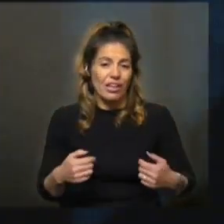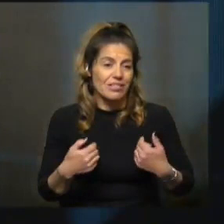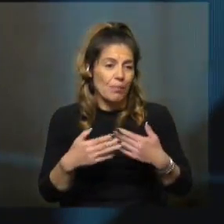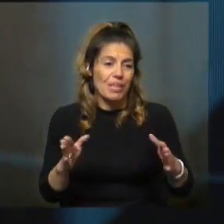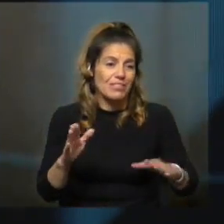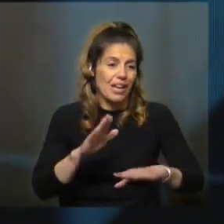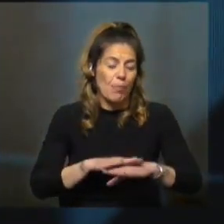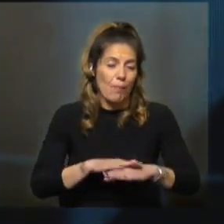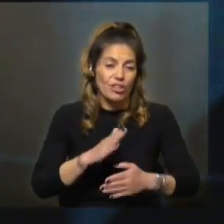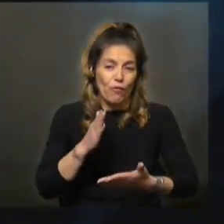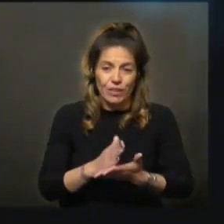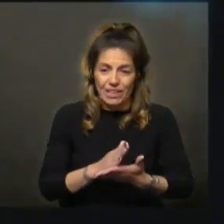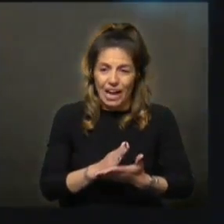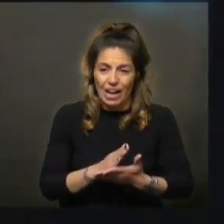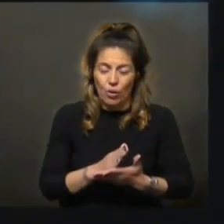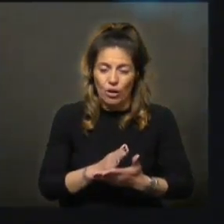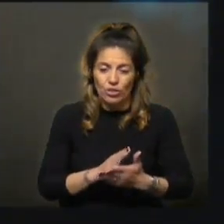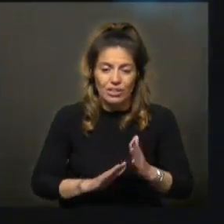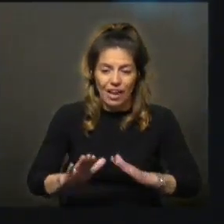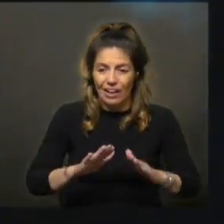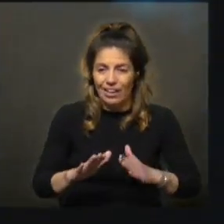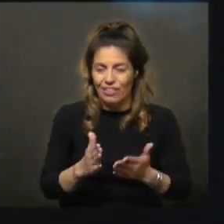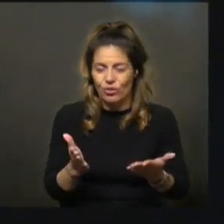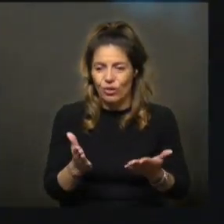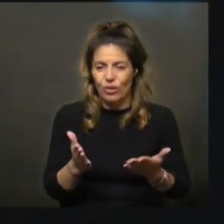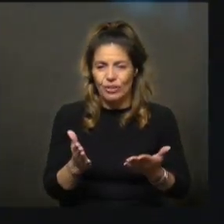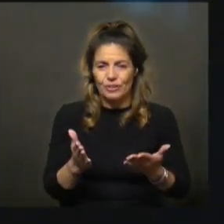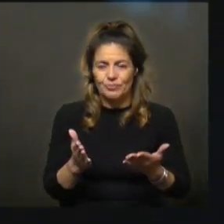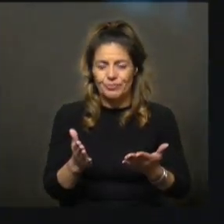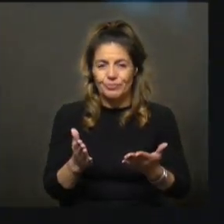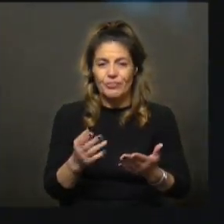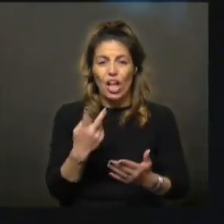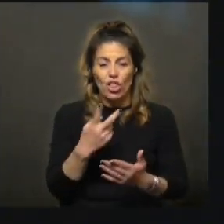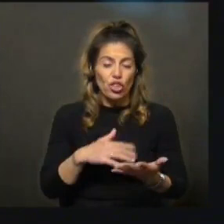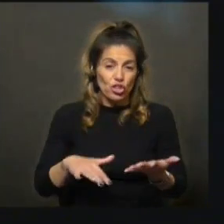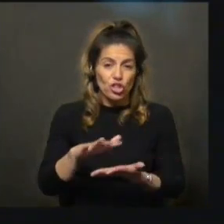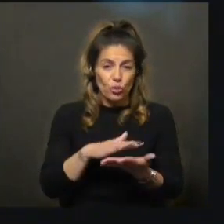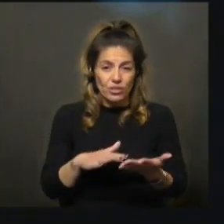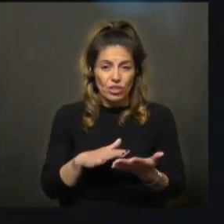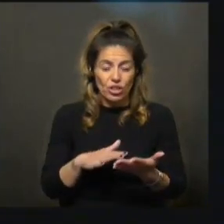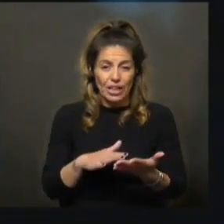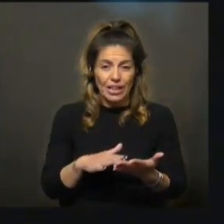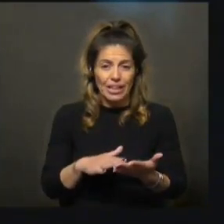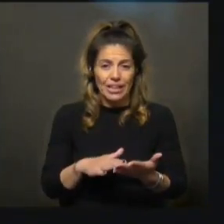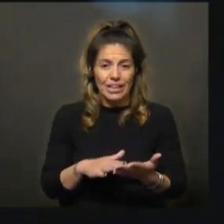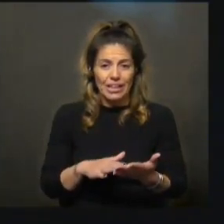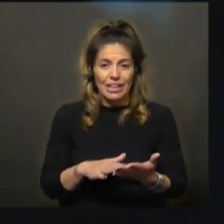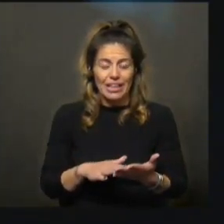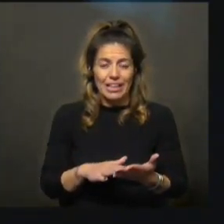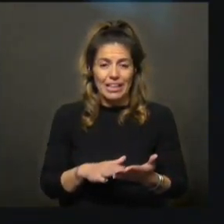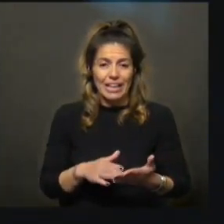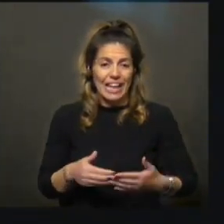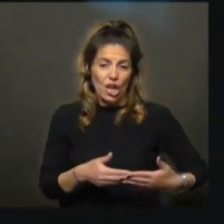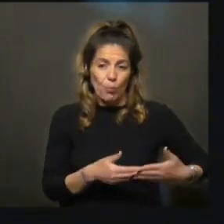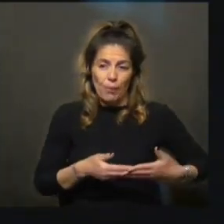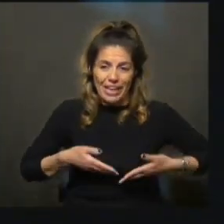el momento final cuando se está componiendo todo este hay dos casos en el que los niños nacieron muertos se